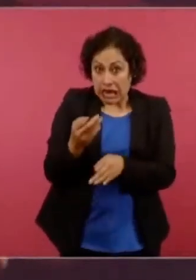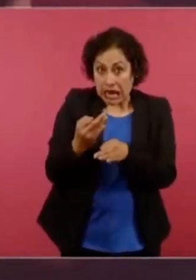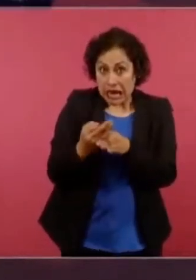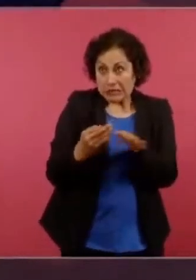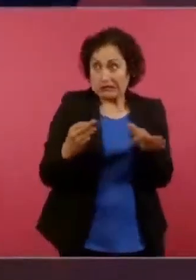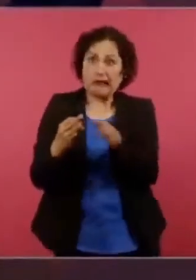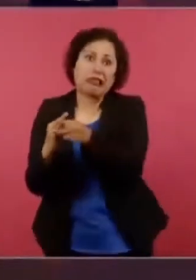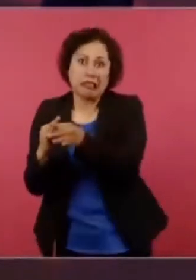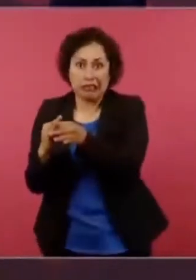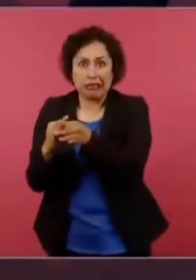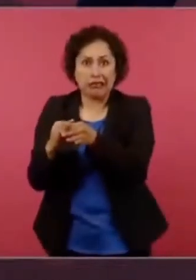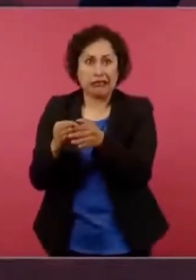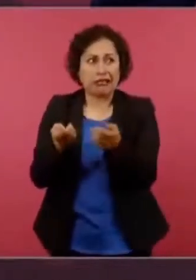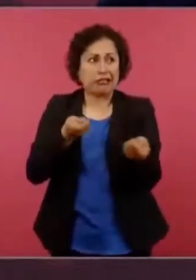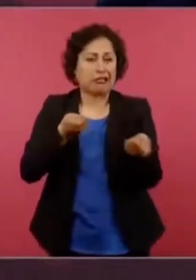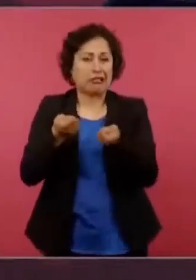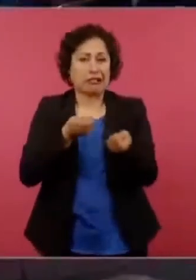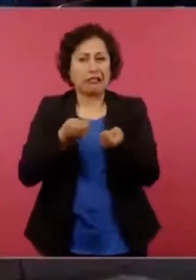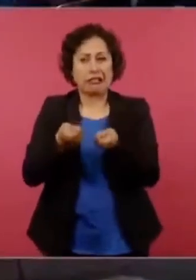Me escucha uno a los